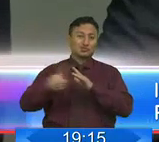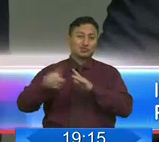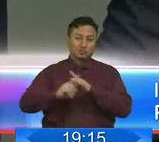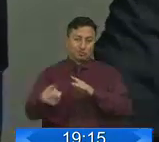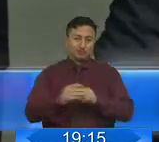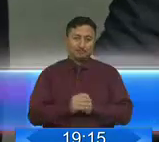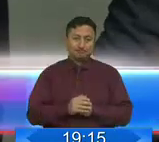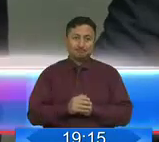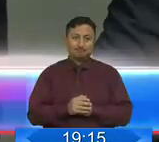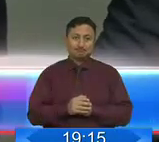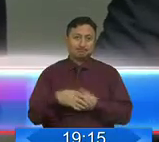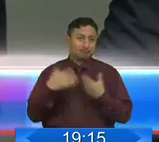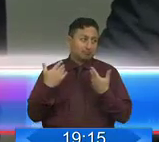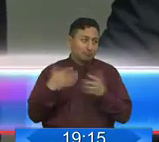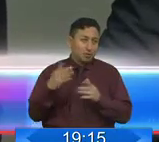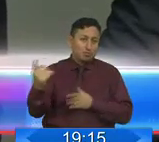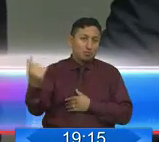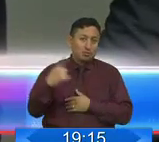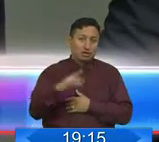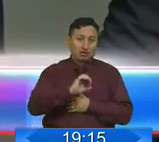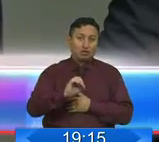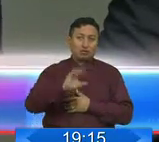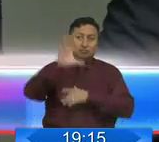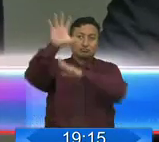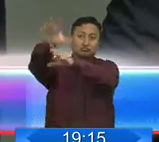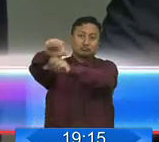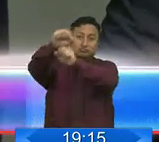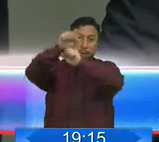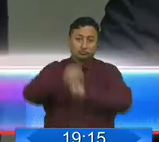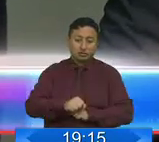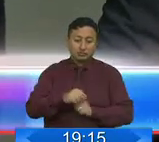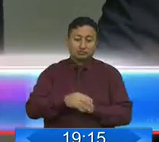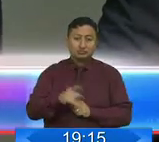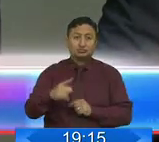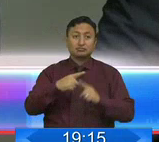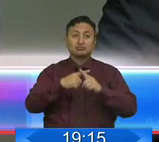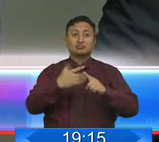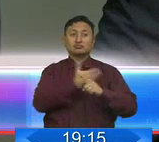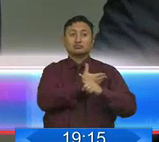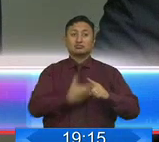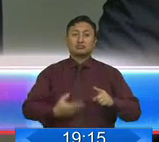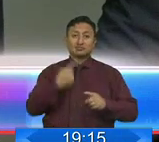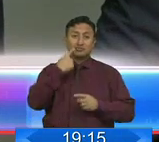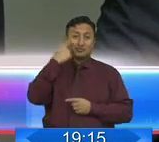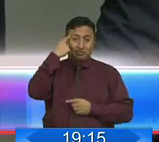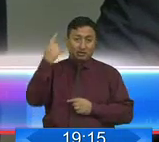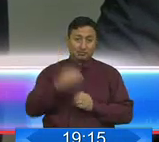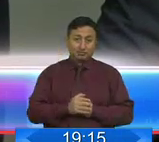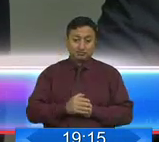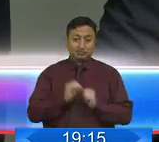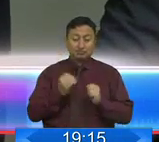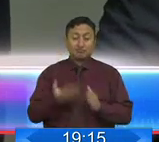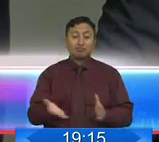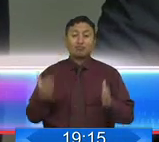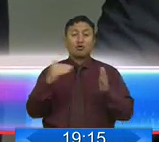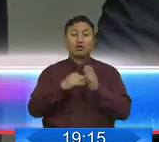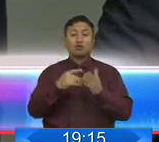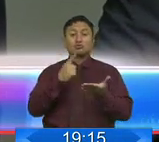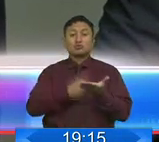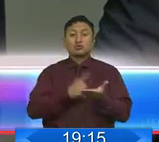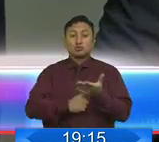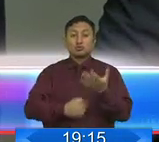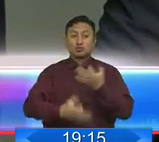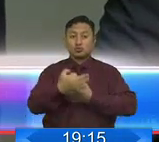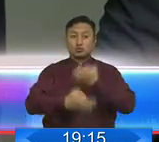venga o cuando se le traiga a Pablo Romero y cuando decida comparecer el expresidente de la República, se deberá instaurar una nueva audiencia de